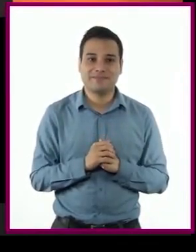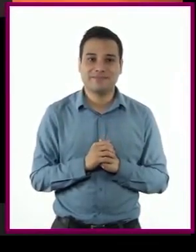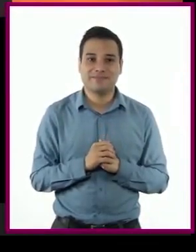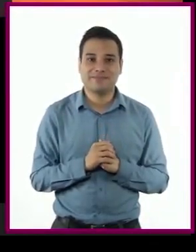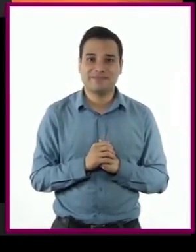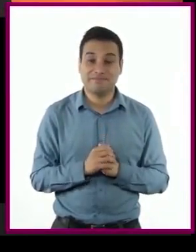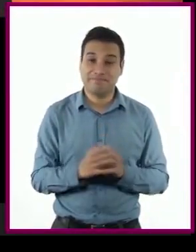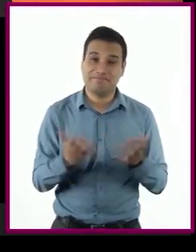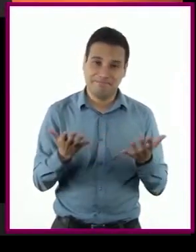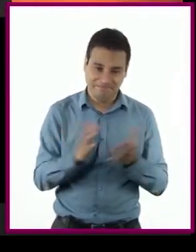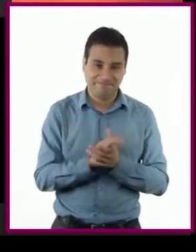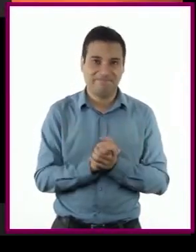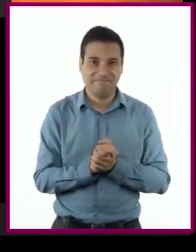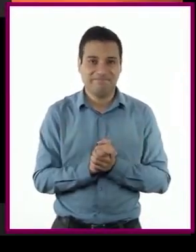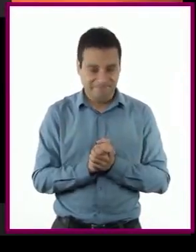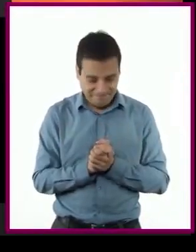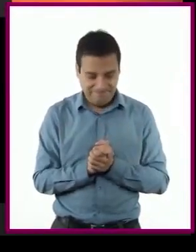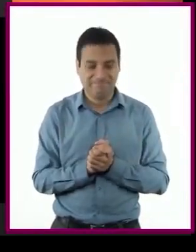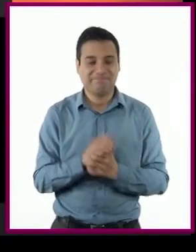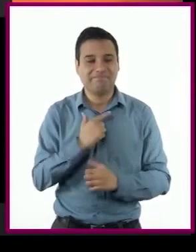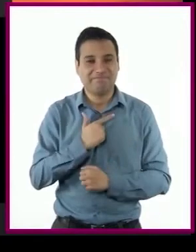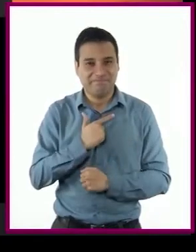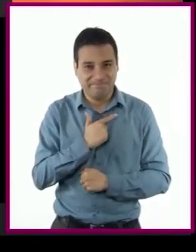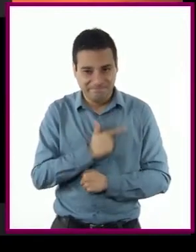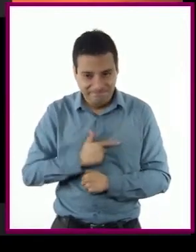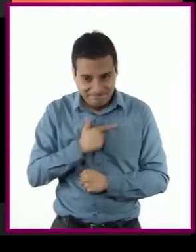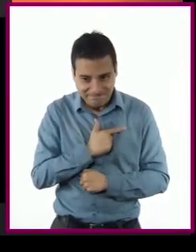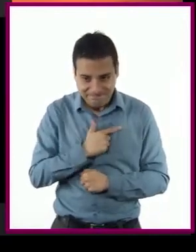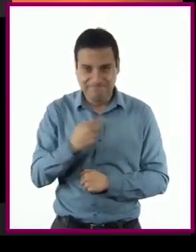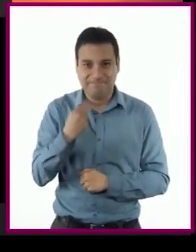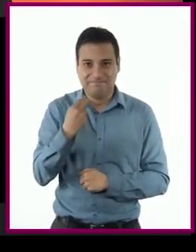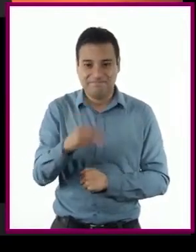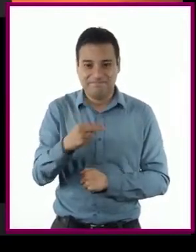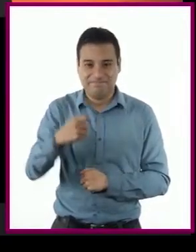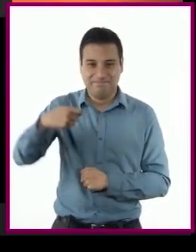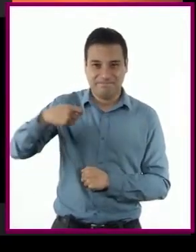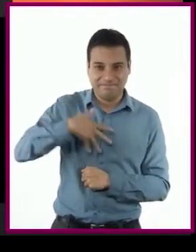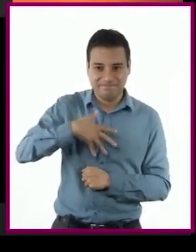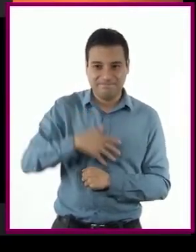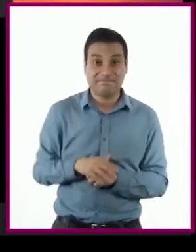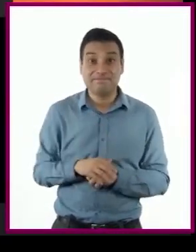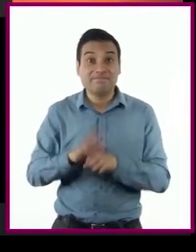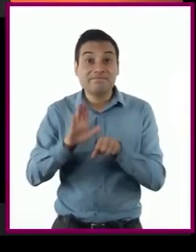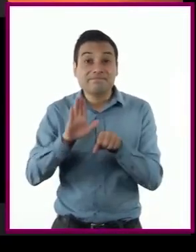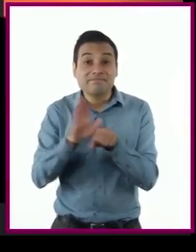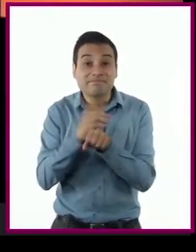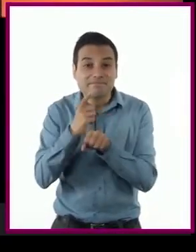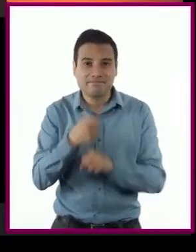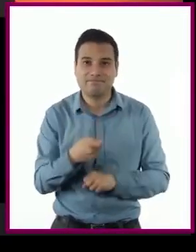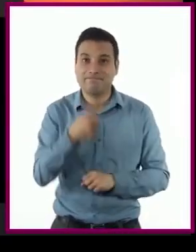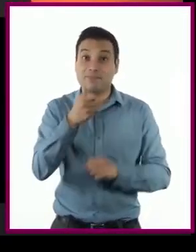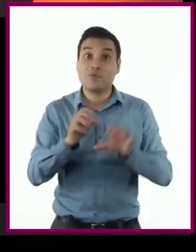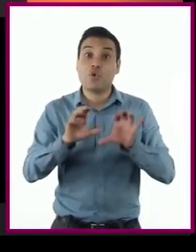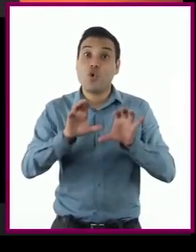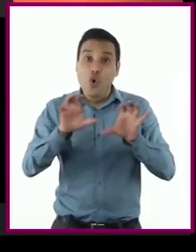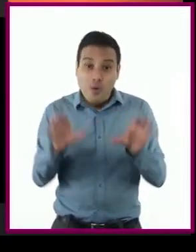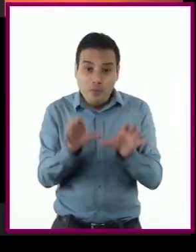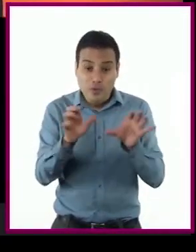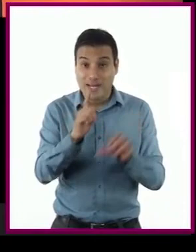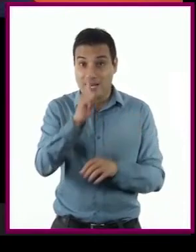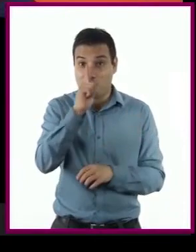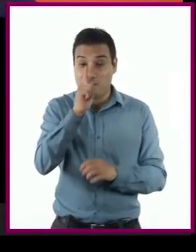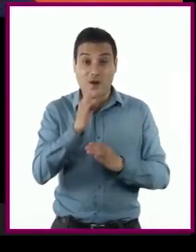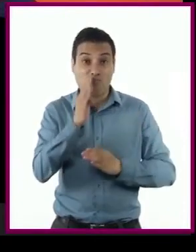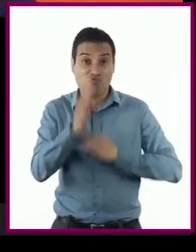Oh, y con gusto recibo el honor. Es que fue la primera computadora electrónica del mundo